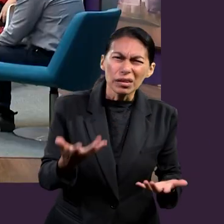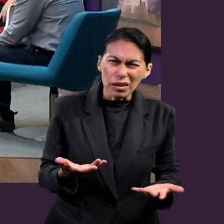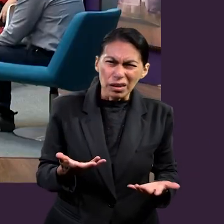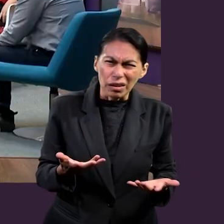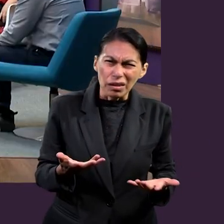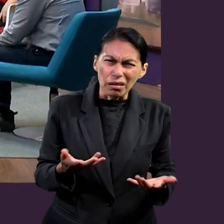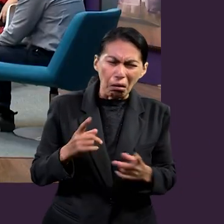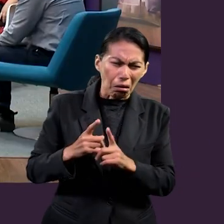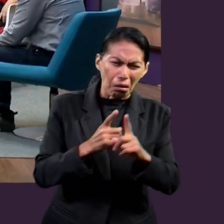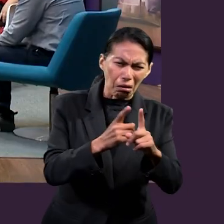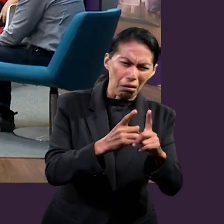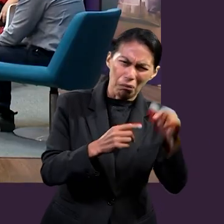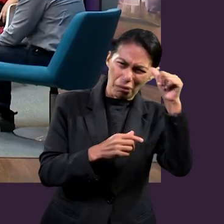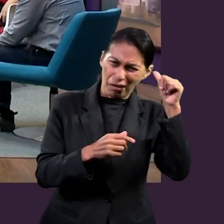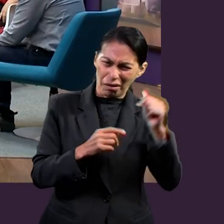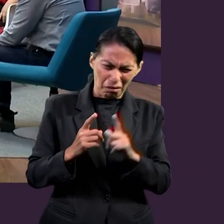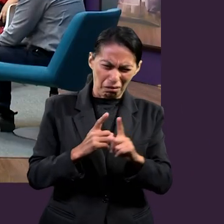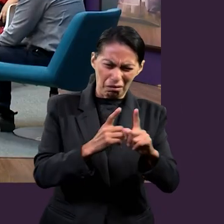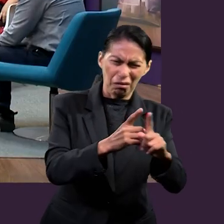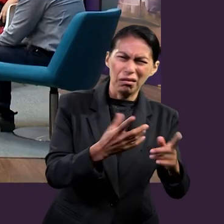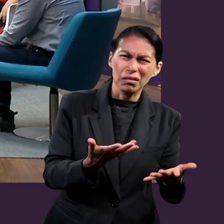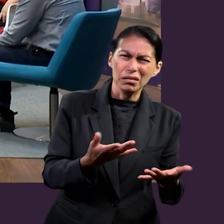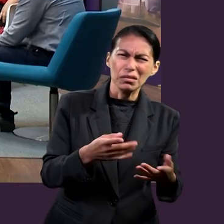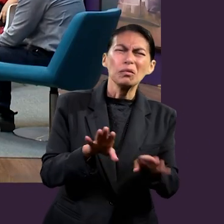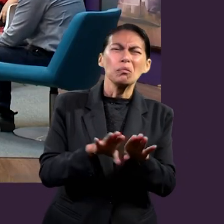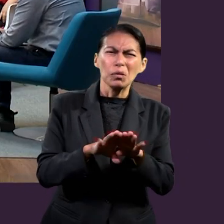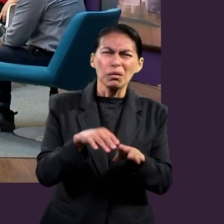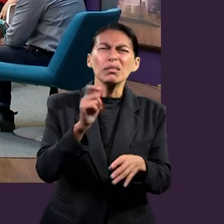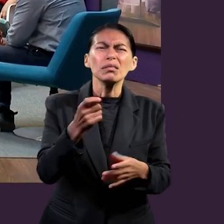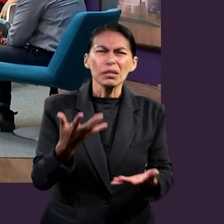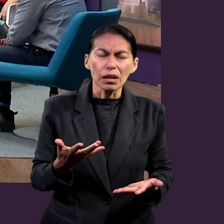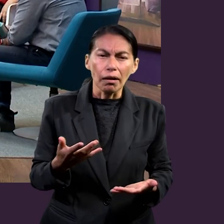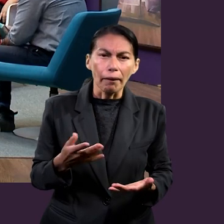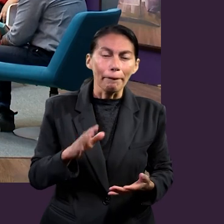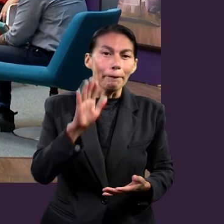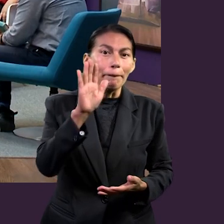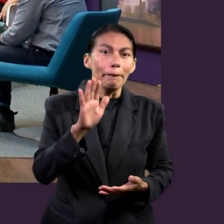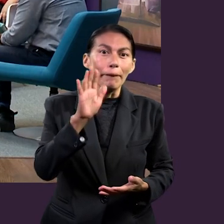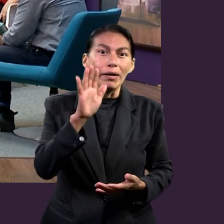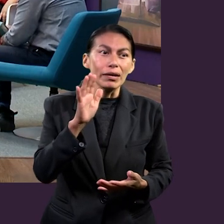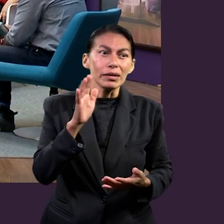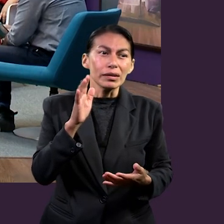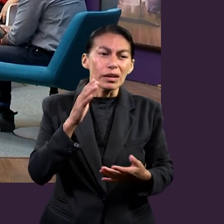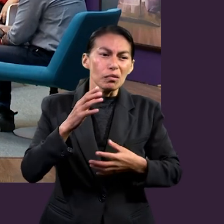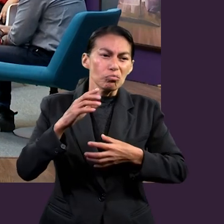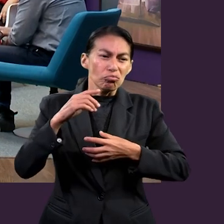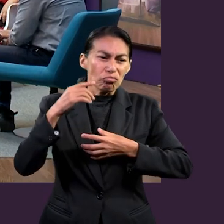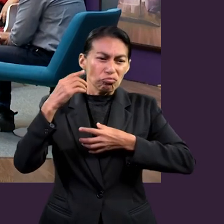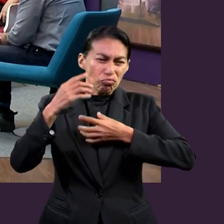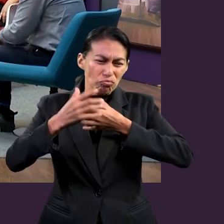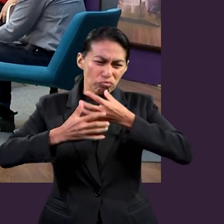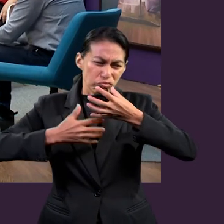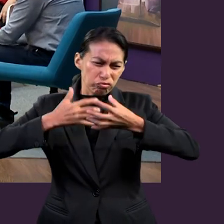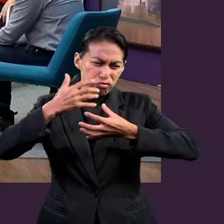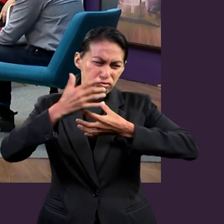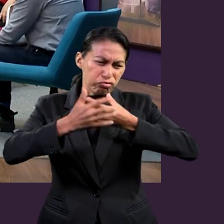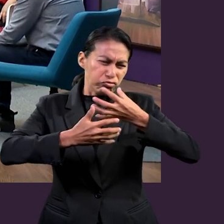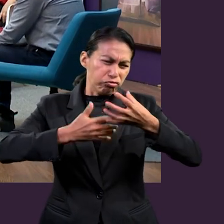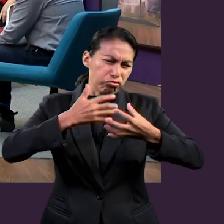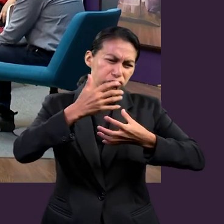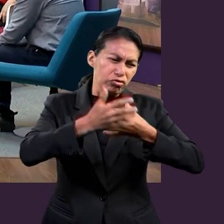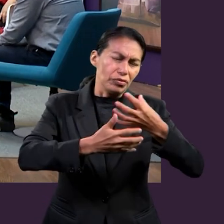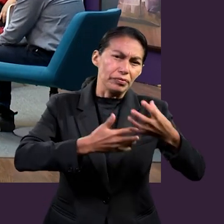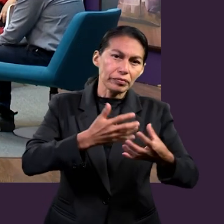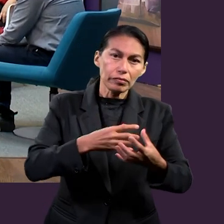ese texto es que el pecado te va a hacer como una red, te va atrapando y tú vas a estar ahí. arrastra. Te